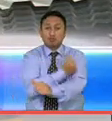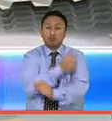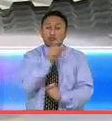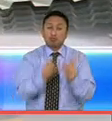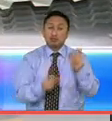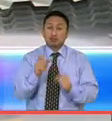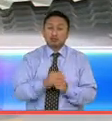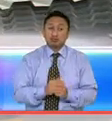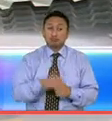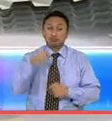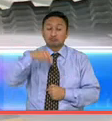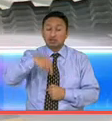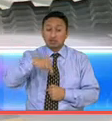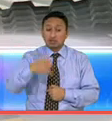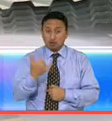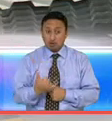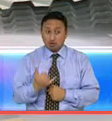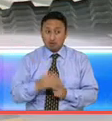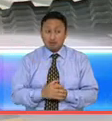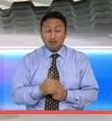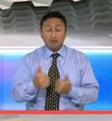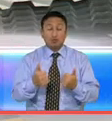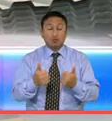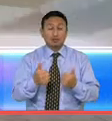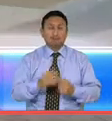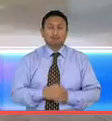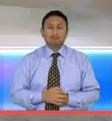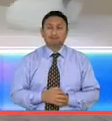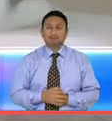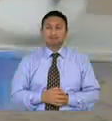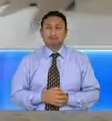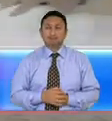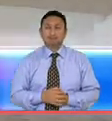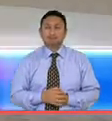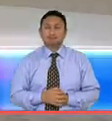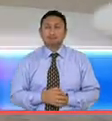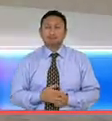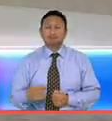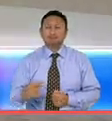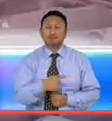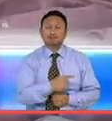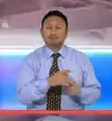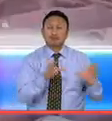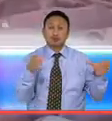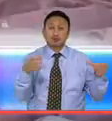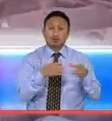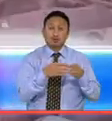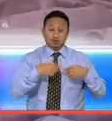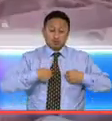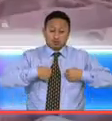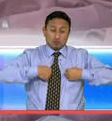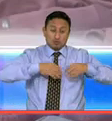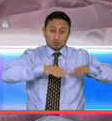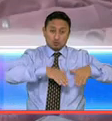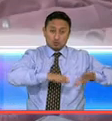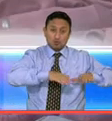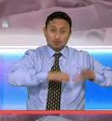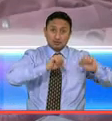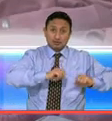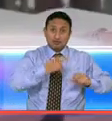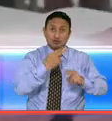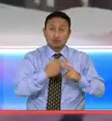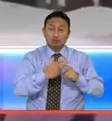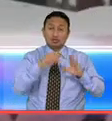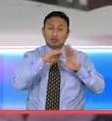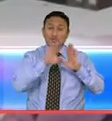aquí, realmente para nosotros ha sido una muy buena oportunidad. Por otra parte, el sector textil empezó a hacer los listados en los que están